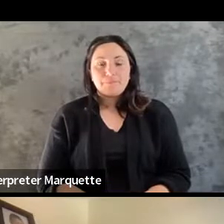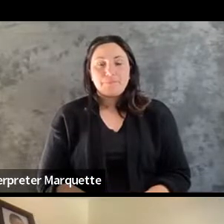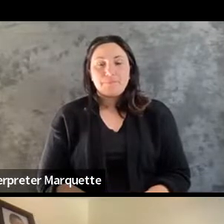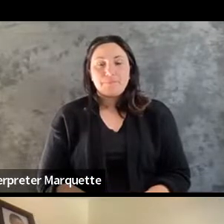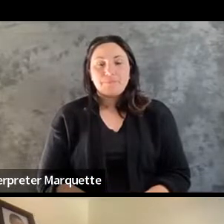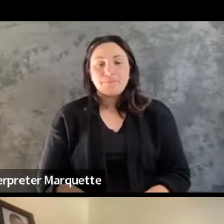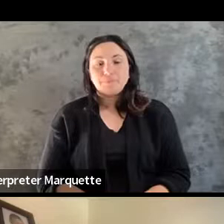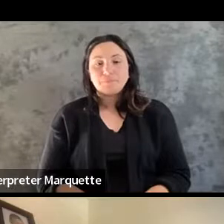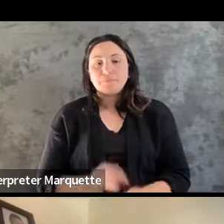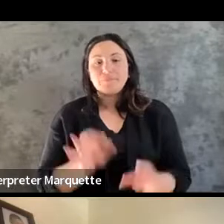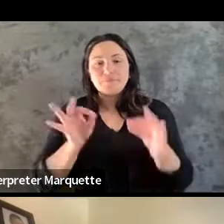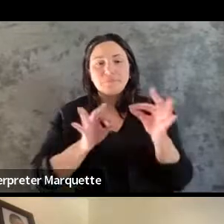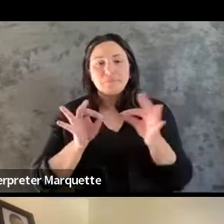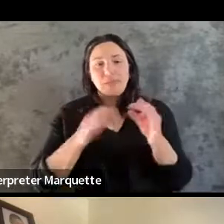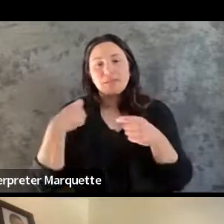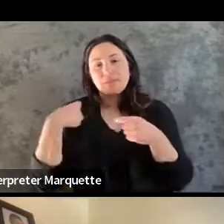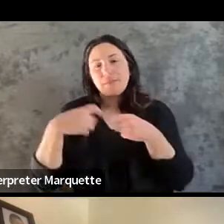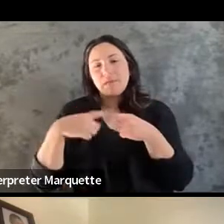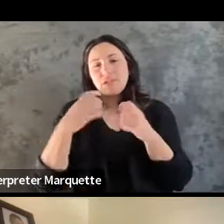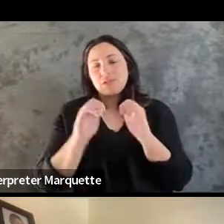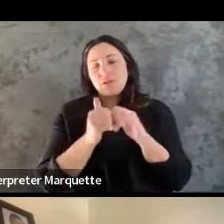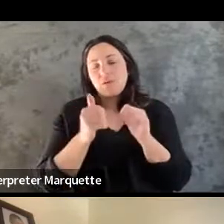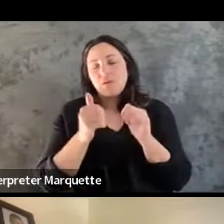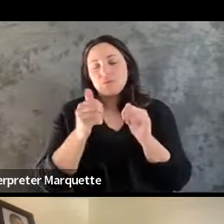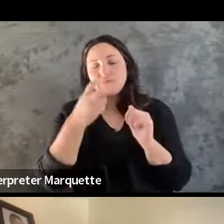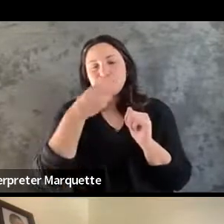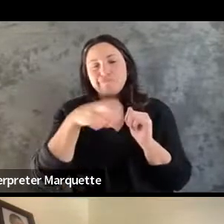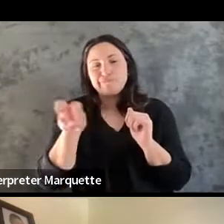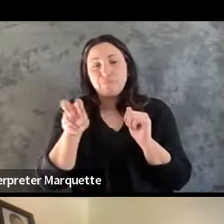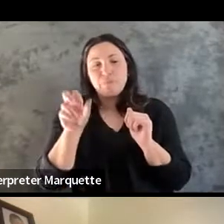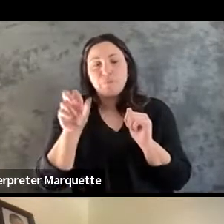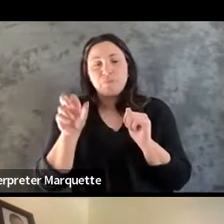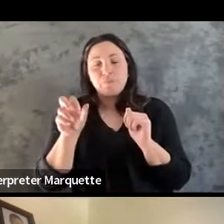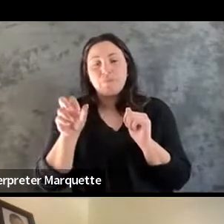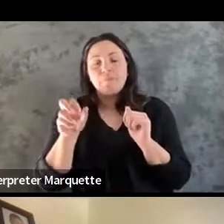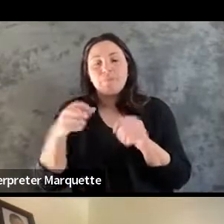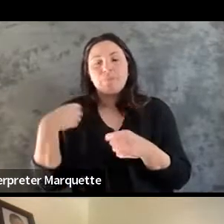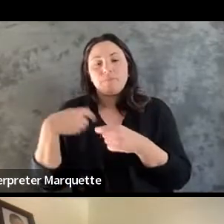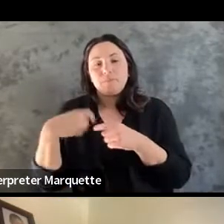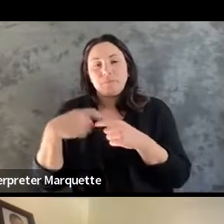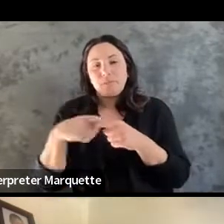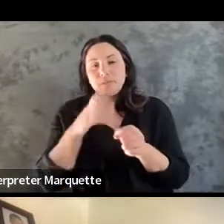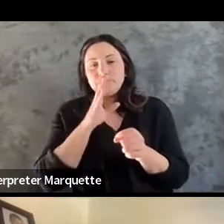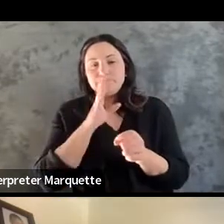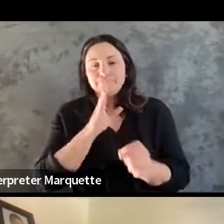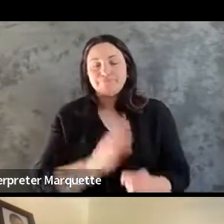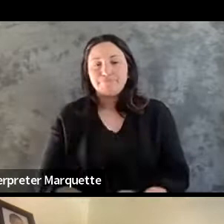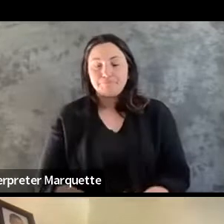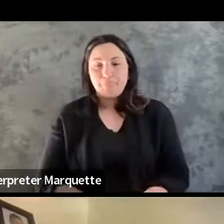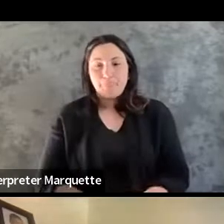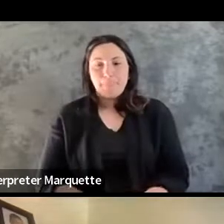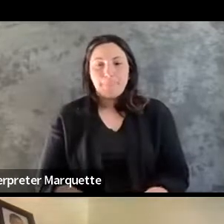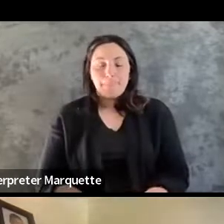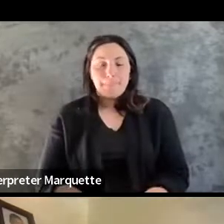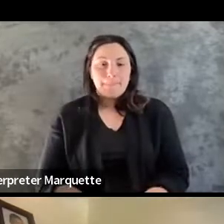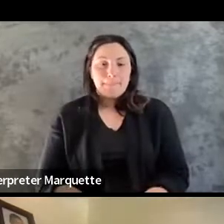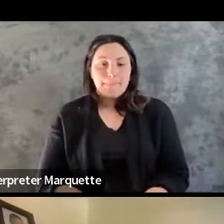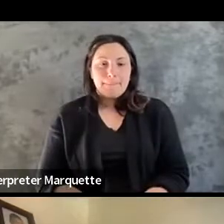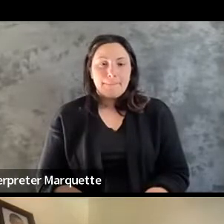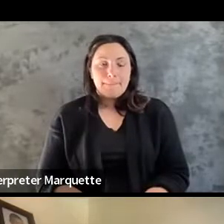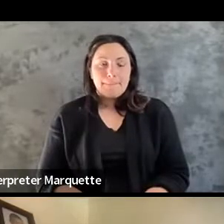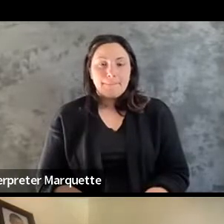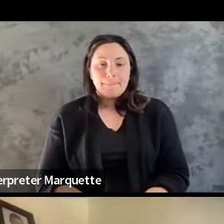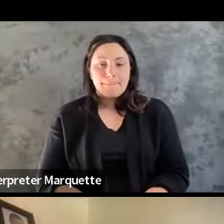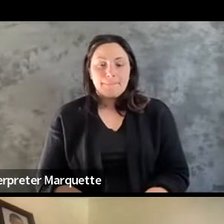smartphone, seleccione su idioma haciendo clic en donde dice More o más en los 3 puntos en la esquina inferior derecha de la